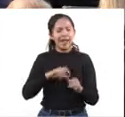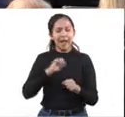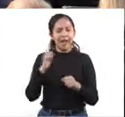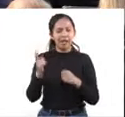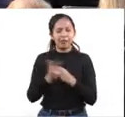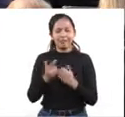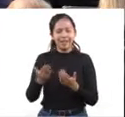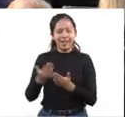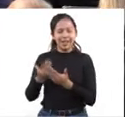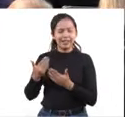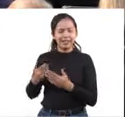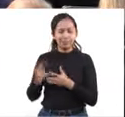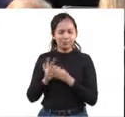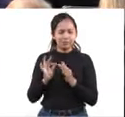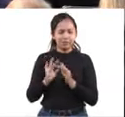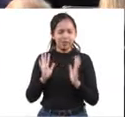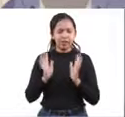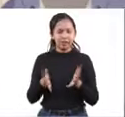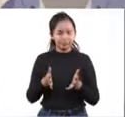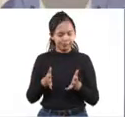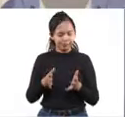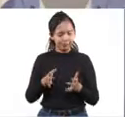Maribel, es el miedo.